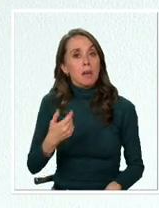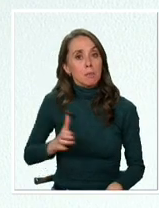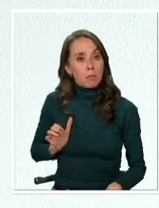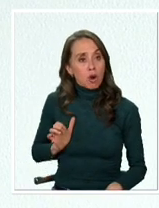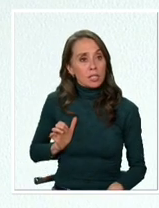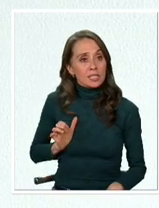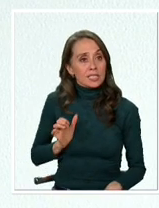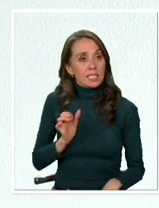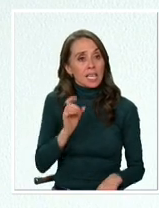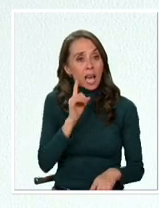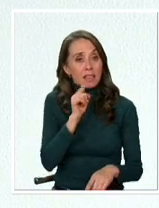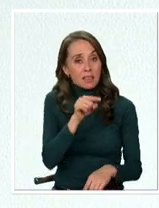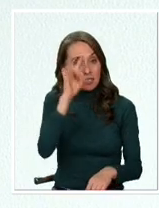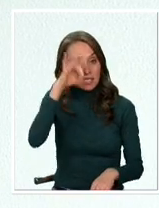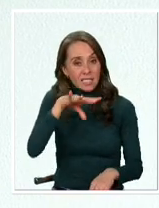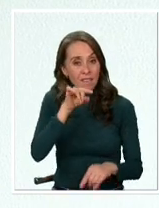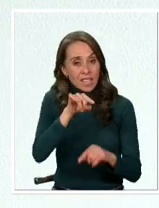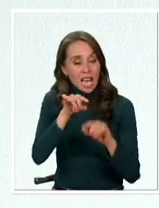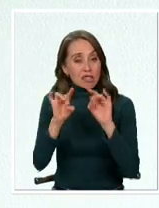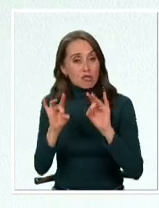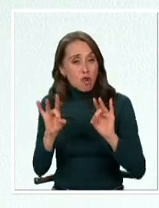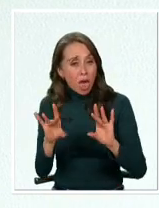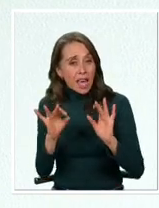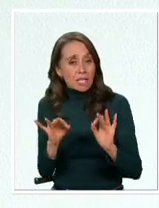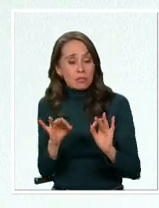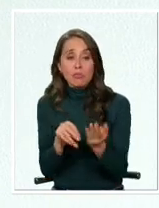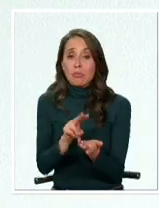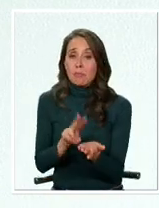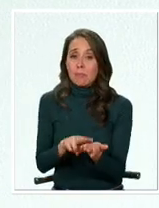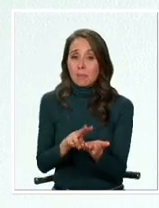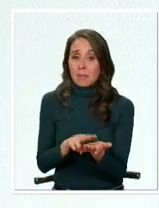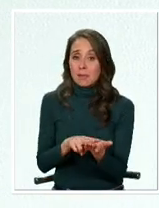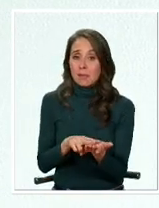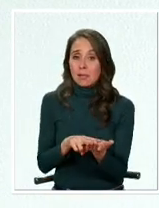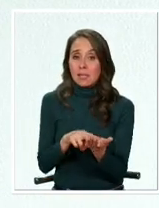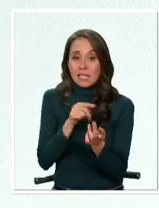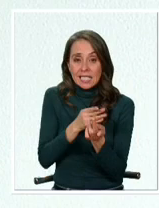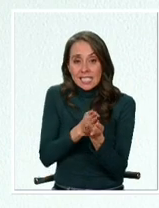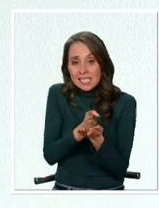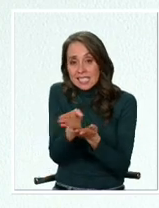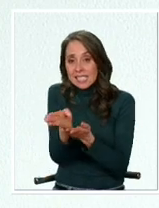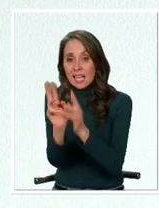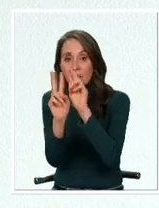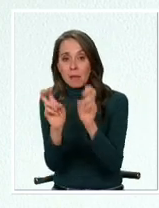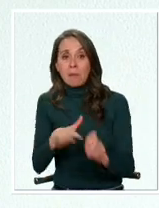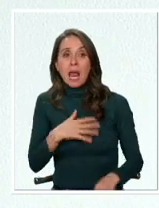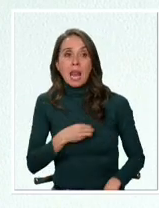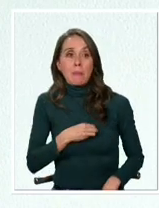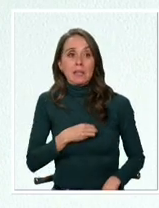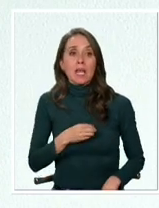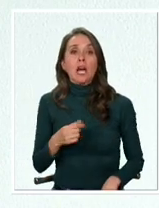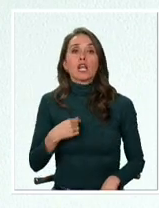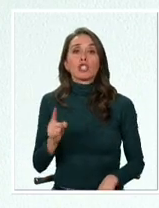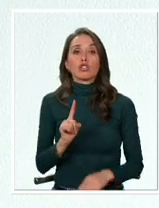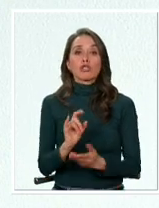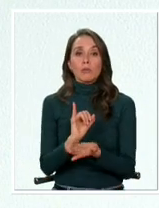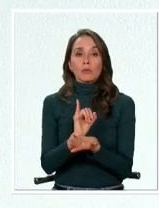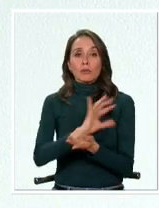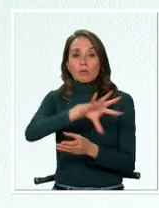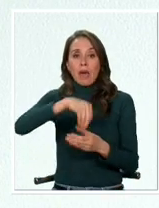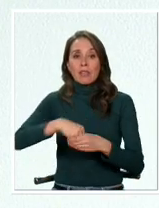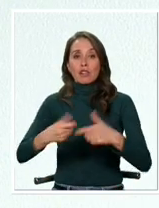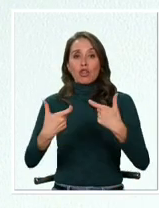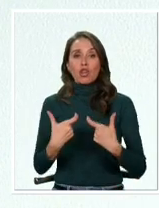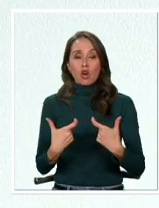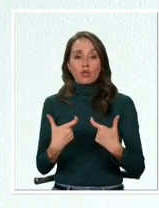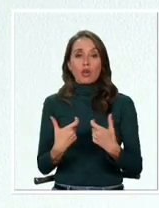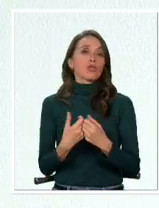esos hechos la verdad que eh es es un es un Arista que lamentablemente por no ser un organismo de control interno nosotros no